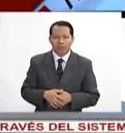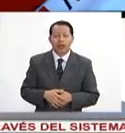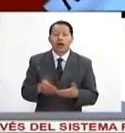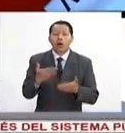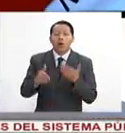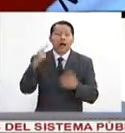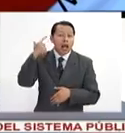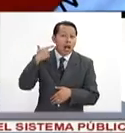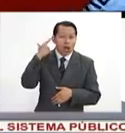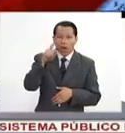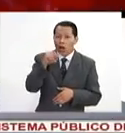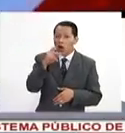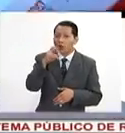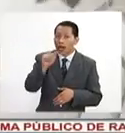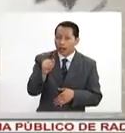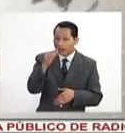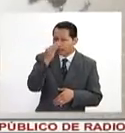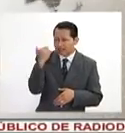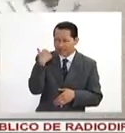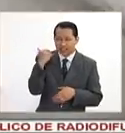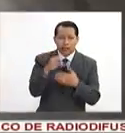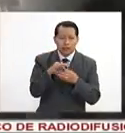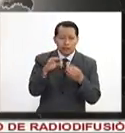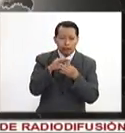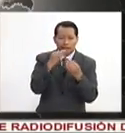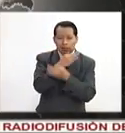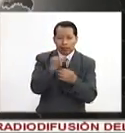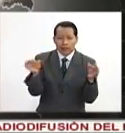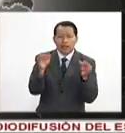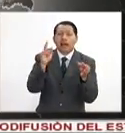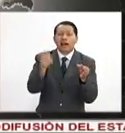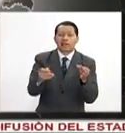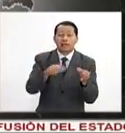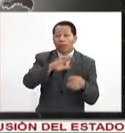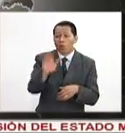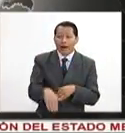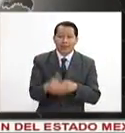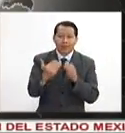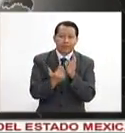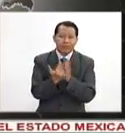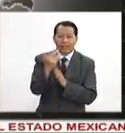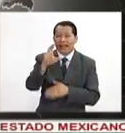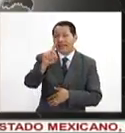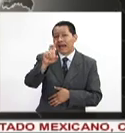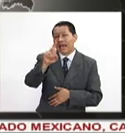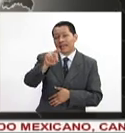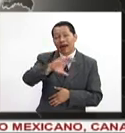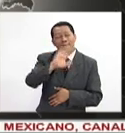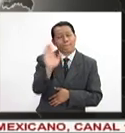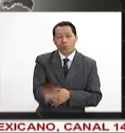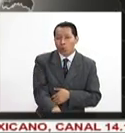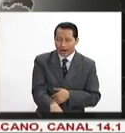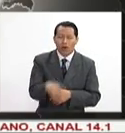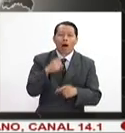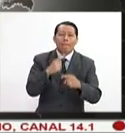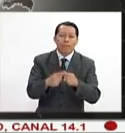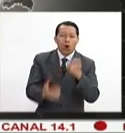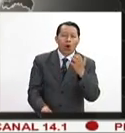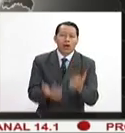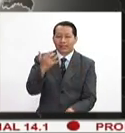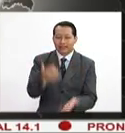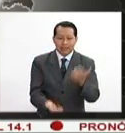Vámonos hasta Londres. Se acaba de dar a conocer hace unos minutos que el número de muertos aumentó a 30 por este